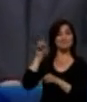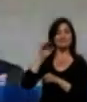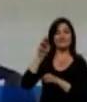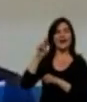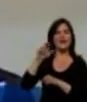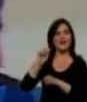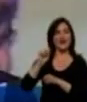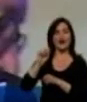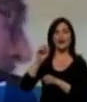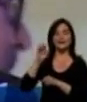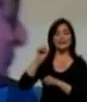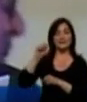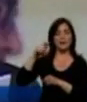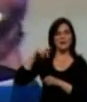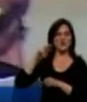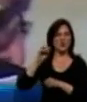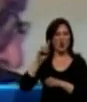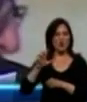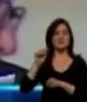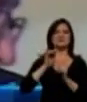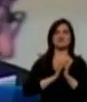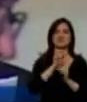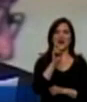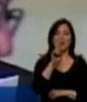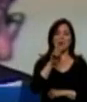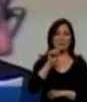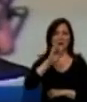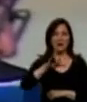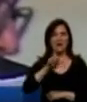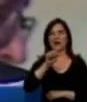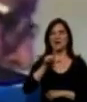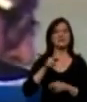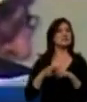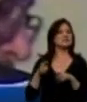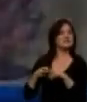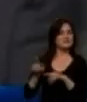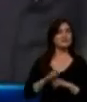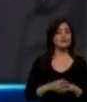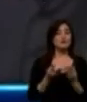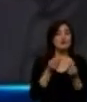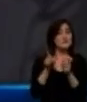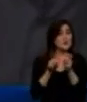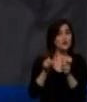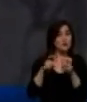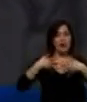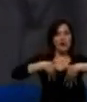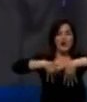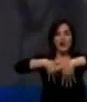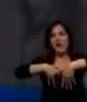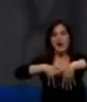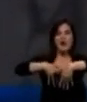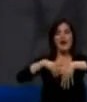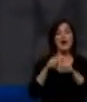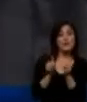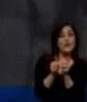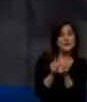en Defensa, entre otros de los 23 nuevos ministros. Aquí se han concentrado decenas de personas para acompañar en este evento, como lo ha dicho